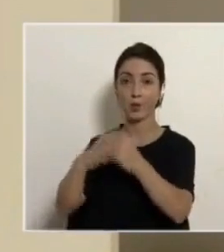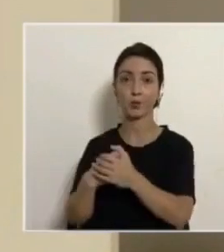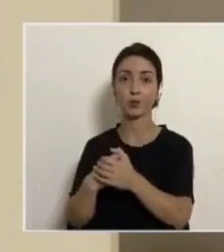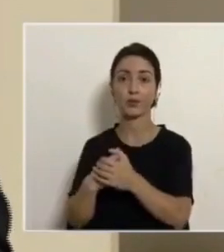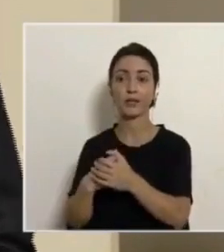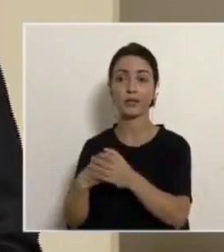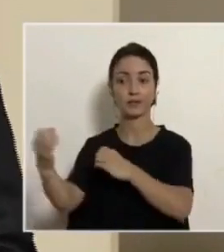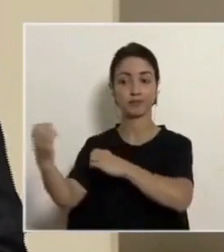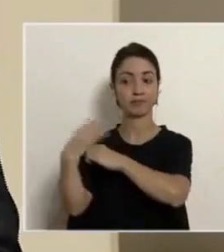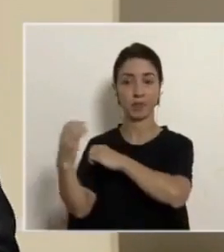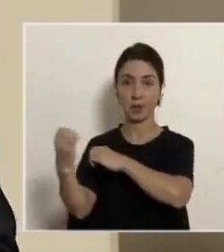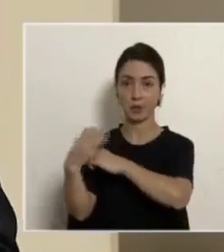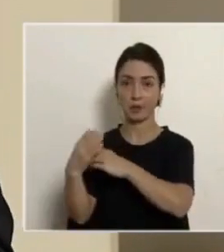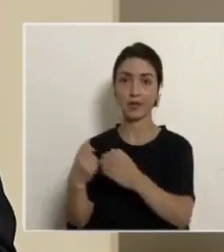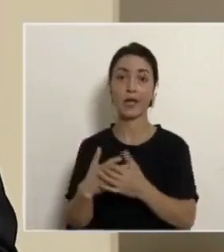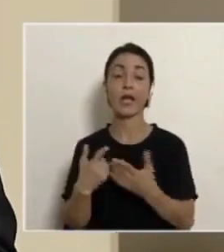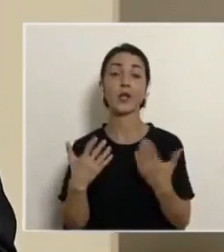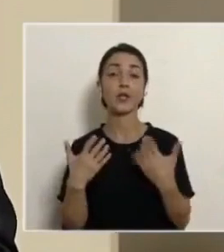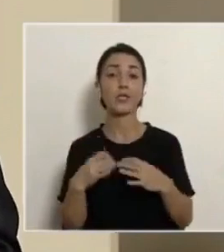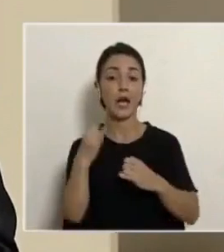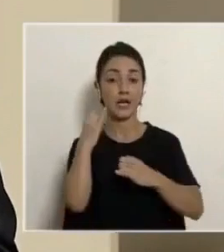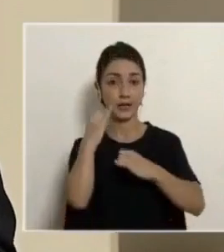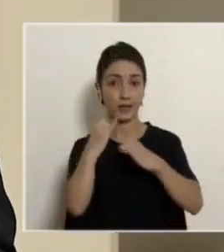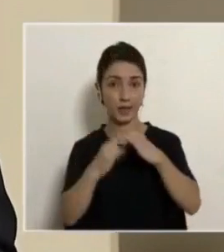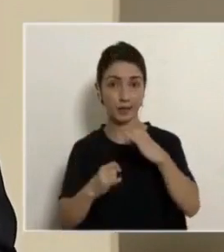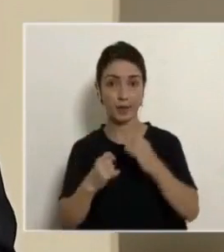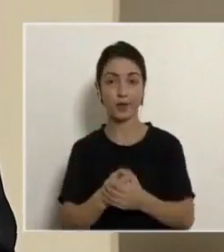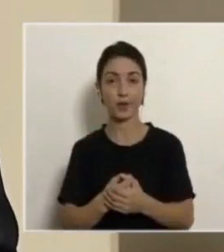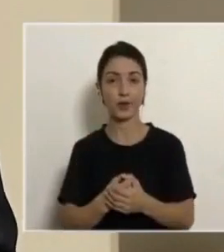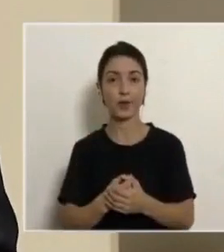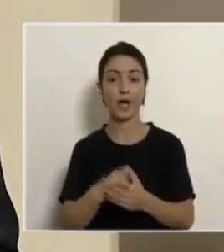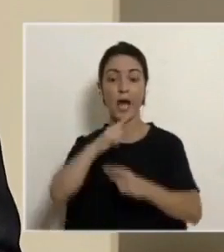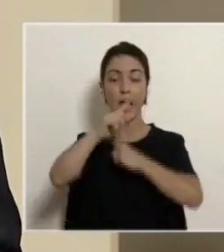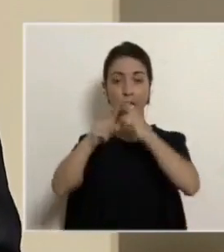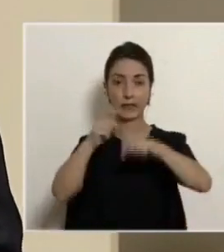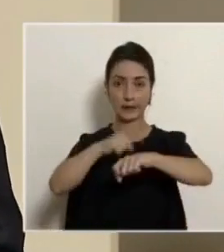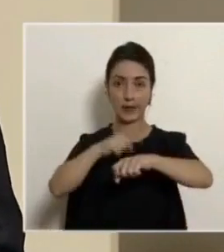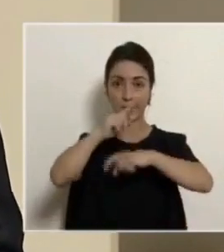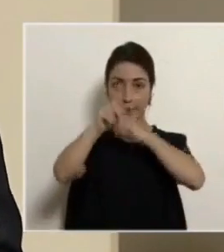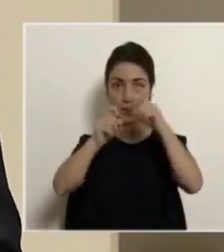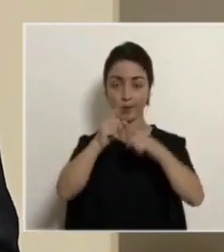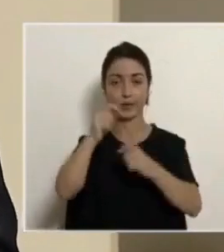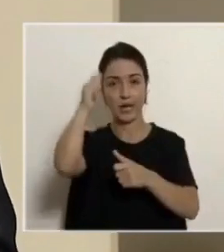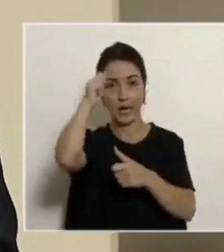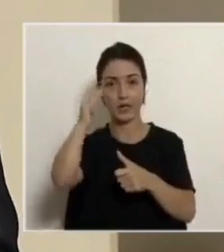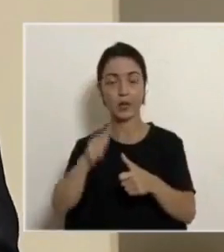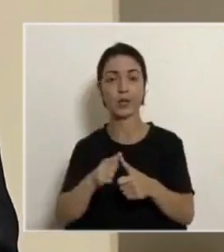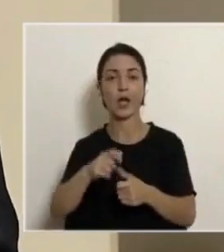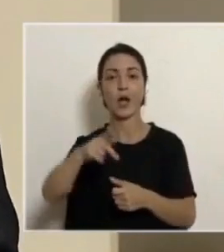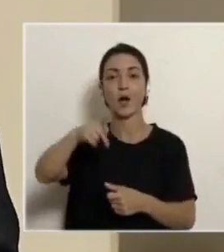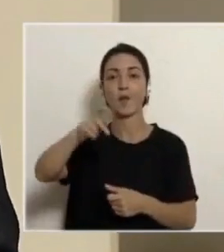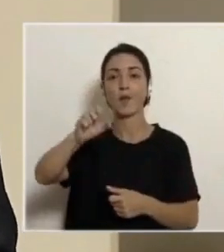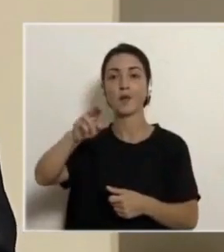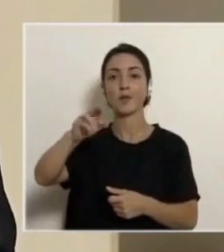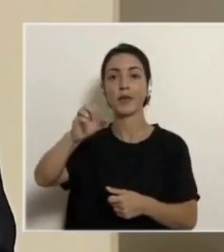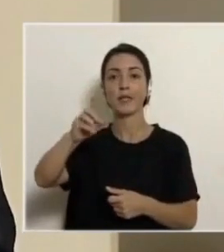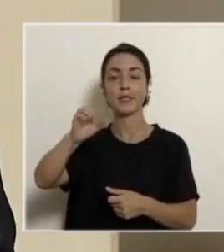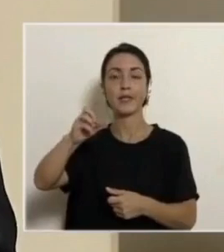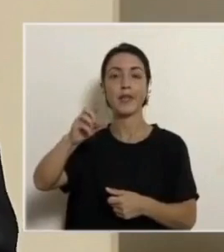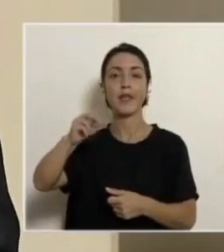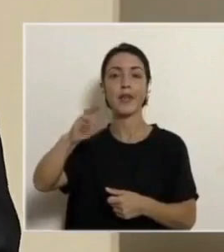manera remota, así que damos por concluida la parte de consultas. Les recordamos el sitio